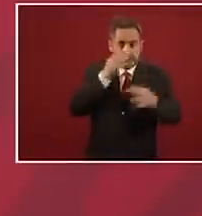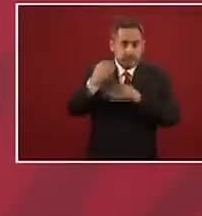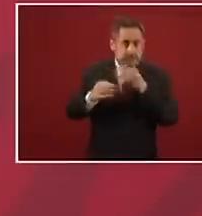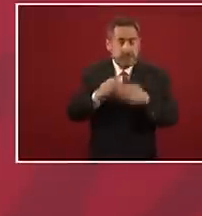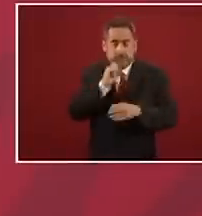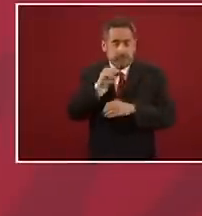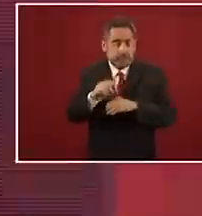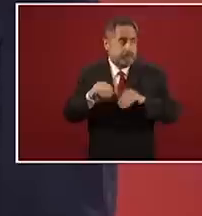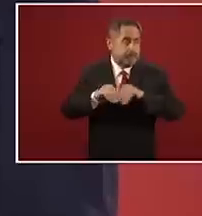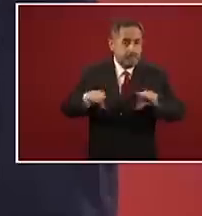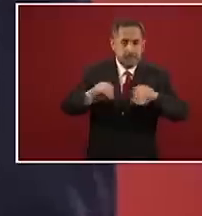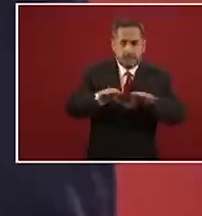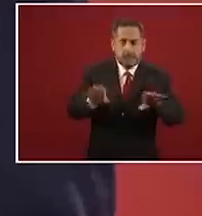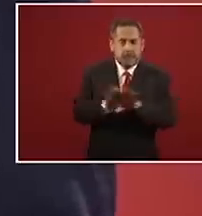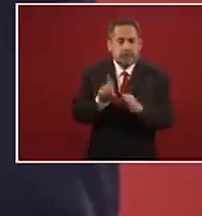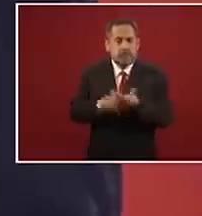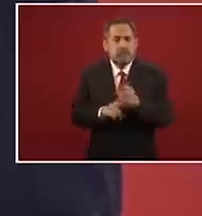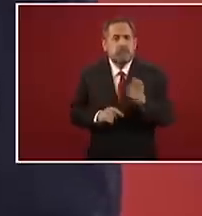difusión que